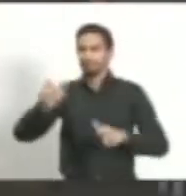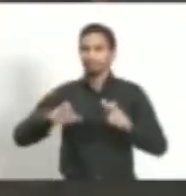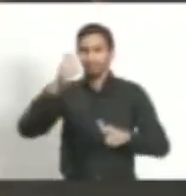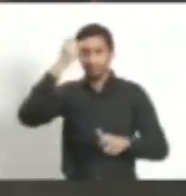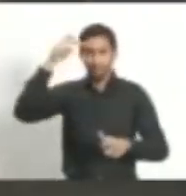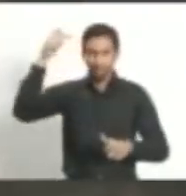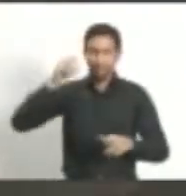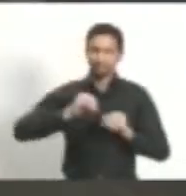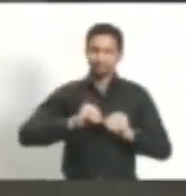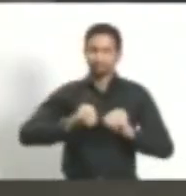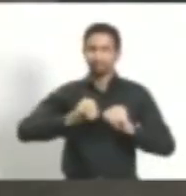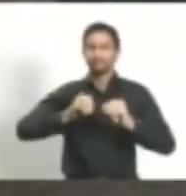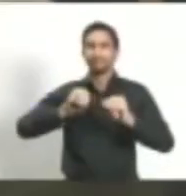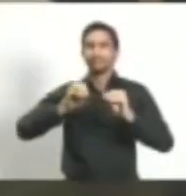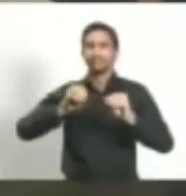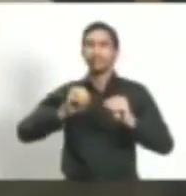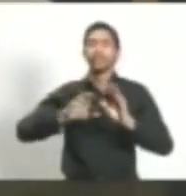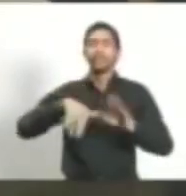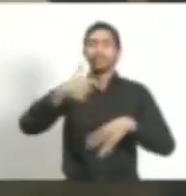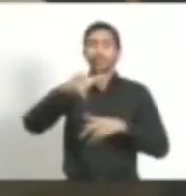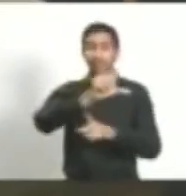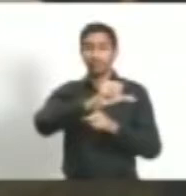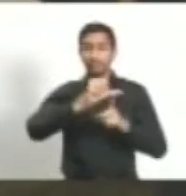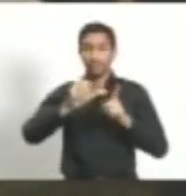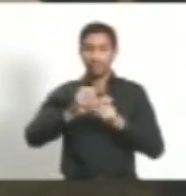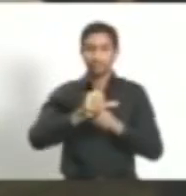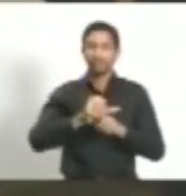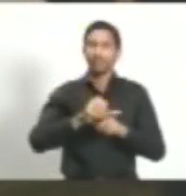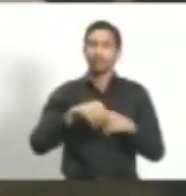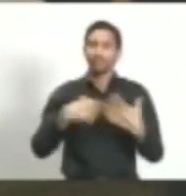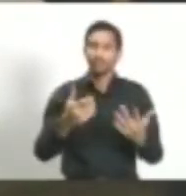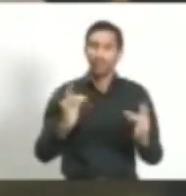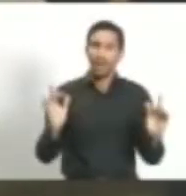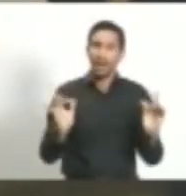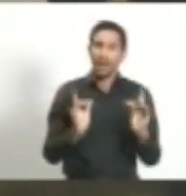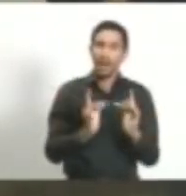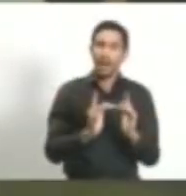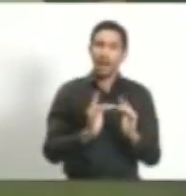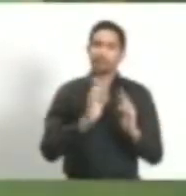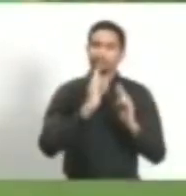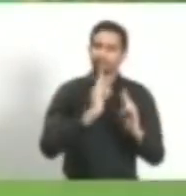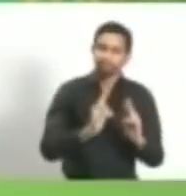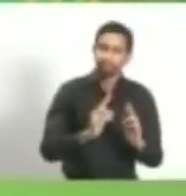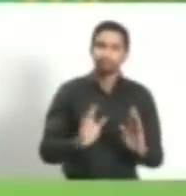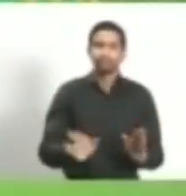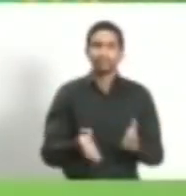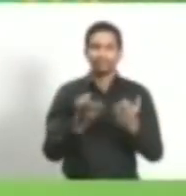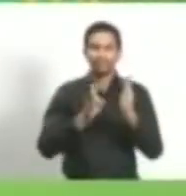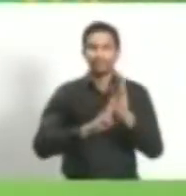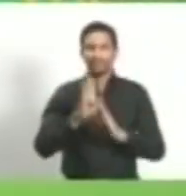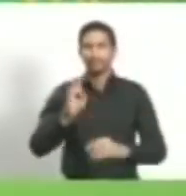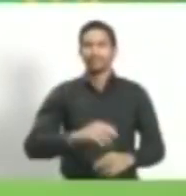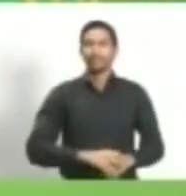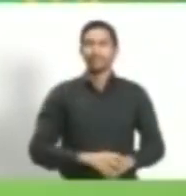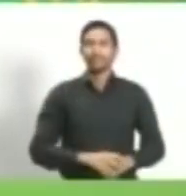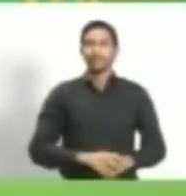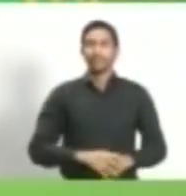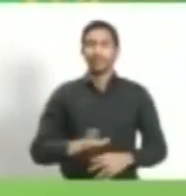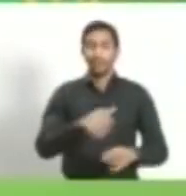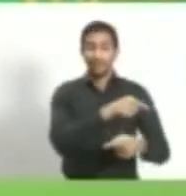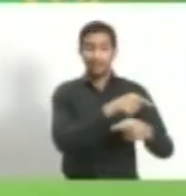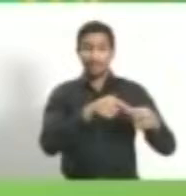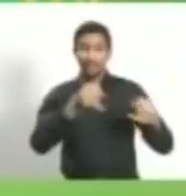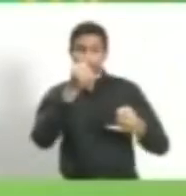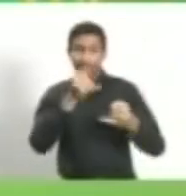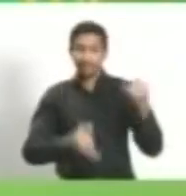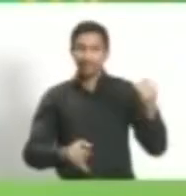adecuados para que la sociedad tenga una respuesta adecuada en un momento adecuado. Este fin de semana llega la Feria Mara